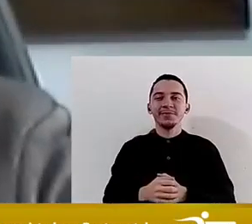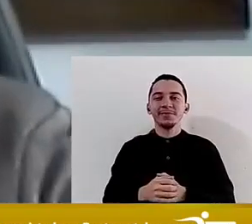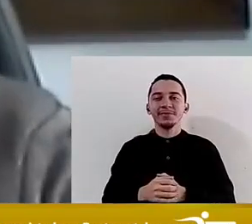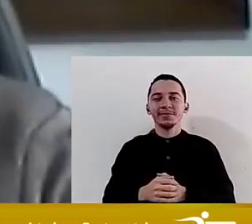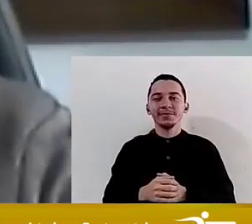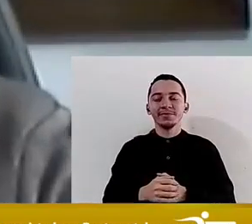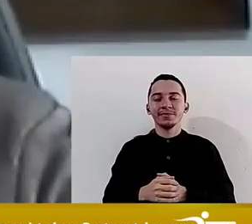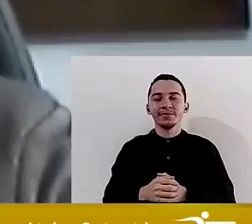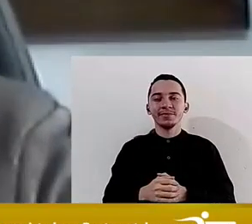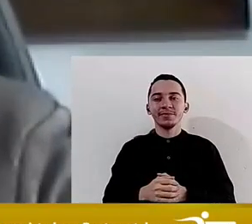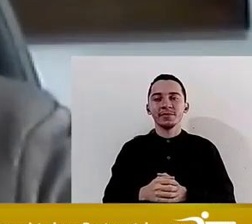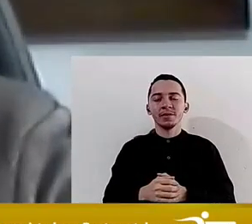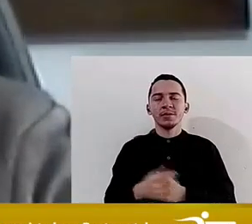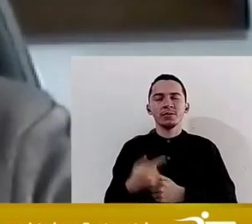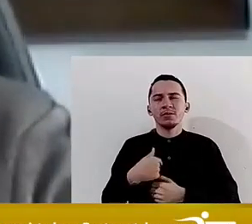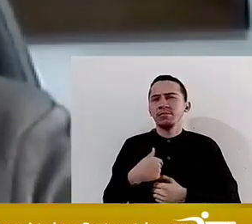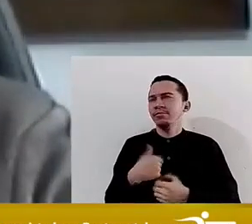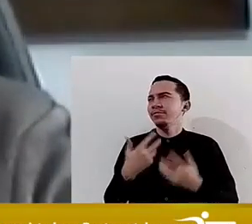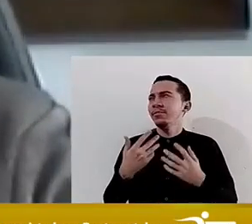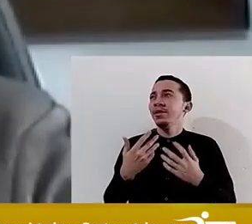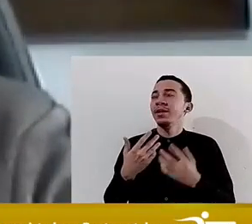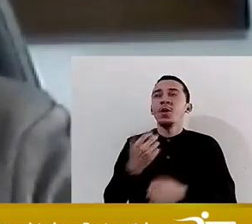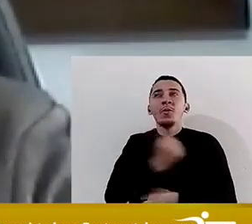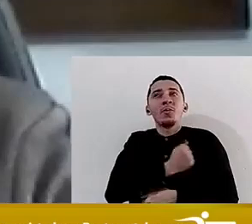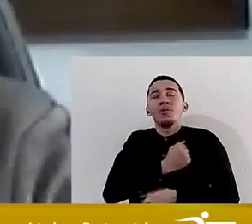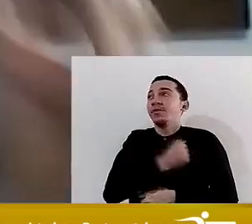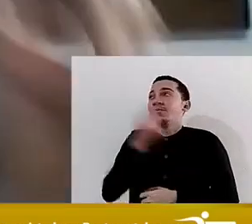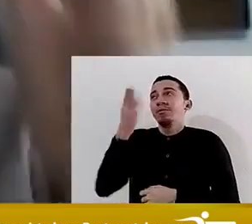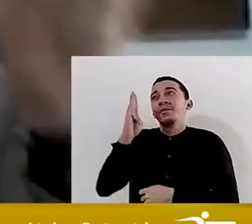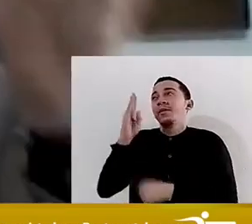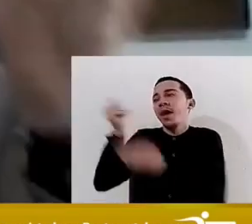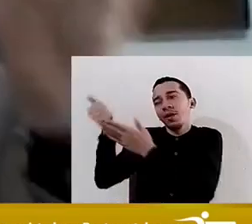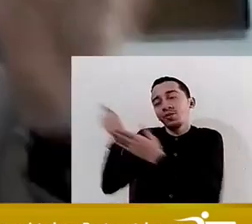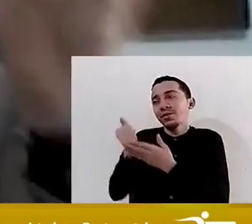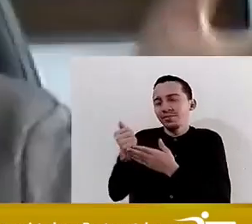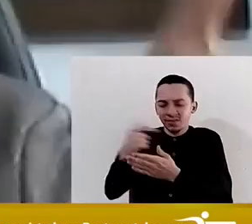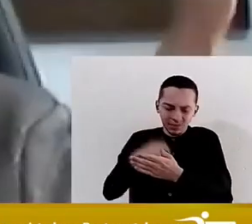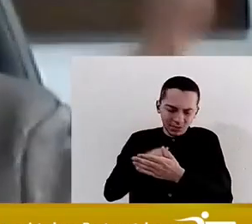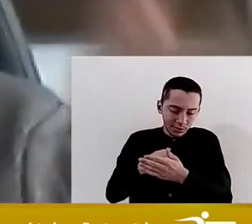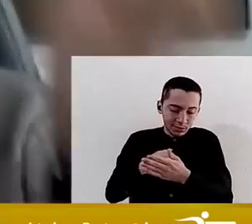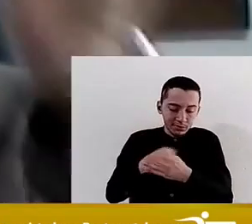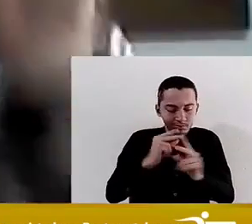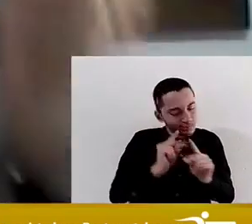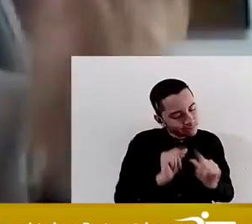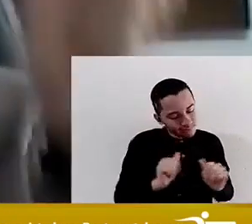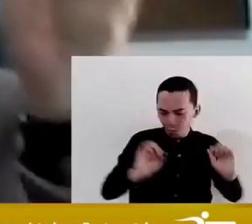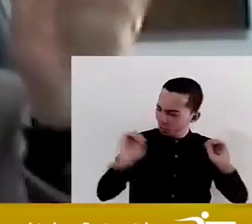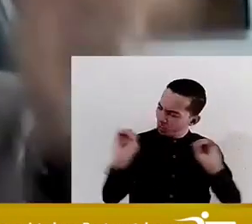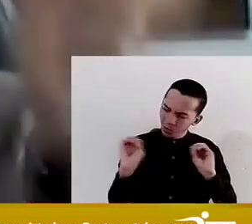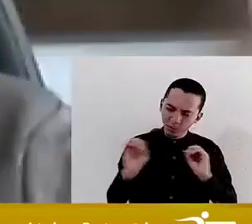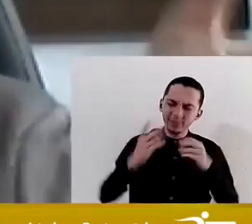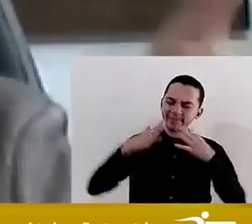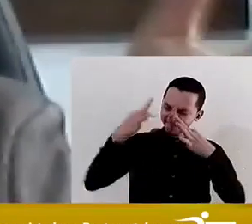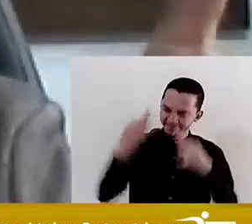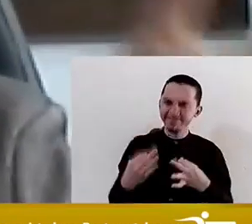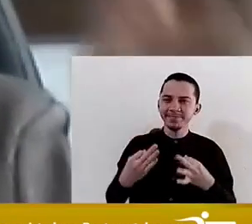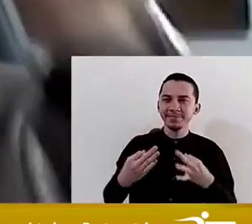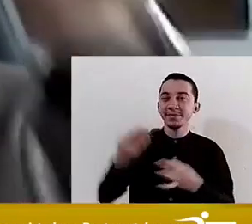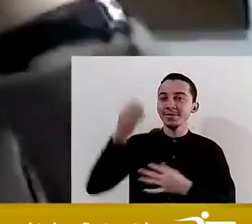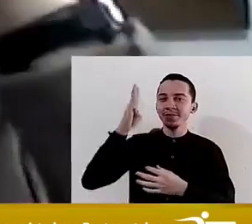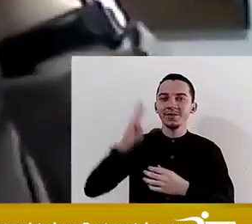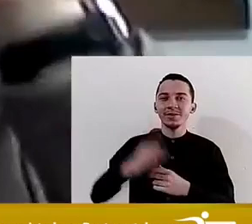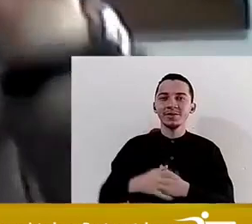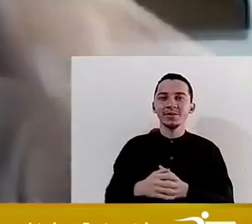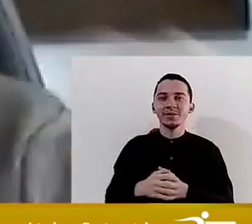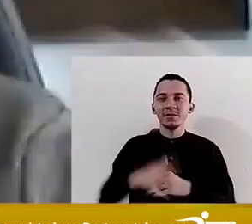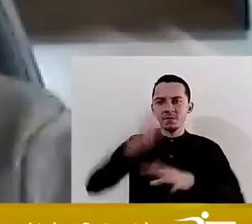Señor que me ayude porque no quiero perder eso. Quiero creerle a Dios. Quiero tener fe en Dios. Quiero tener